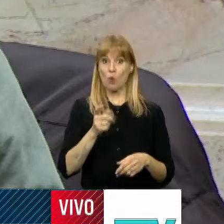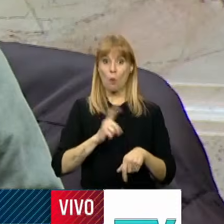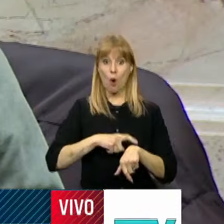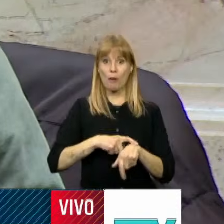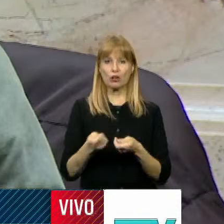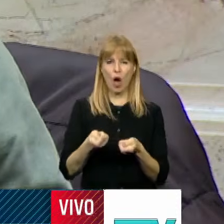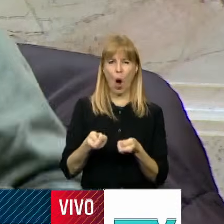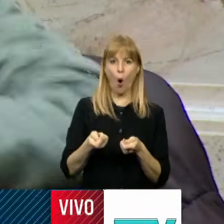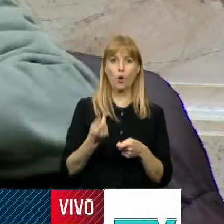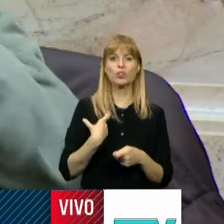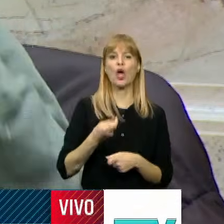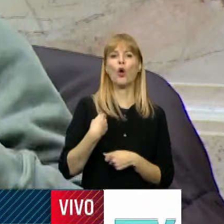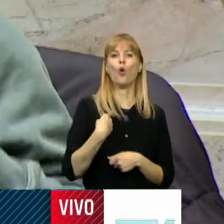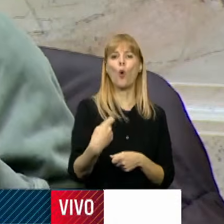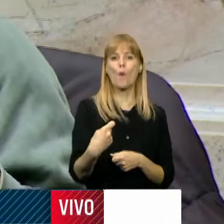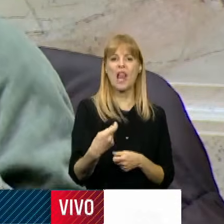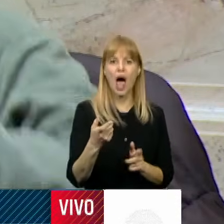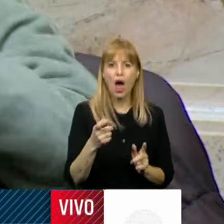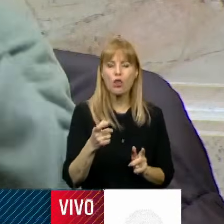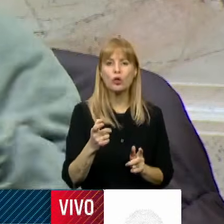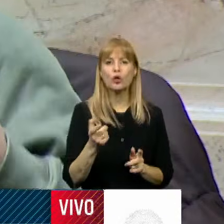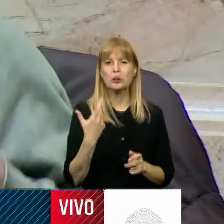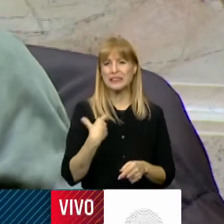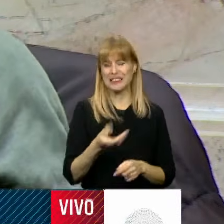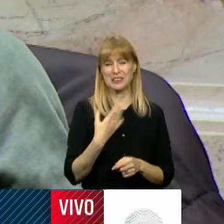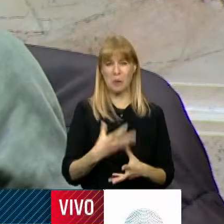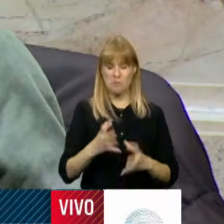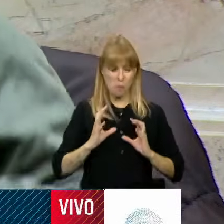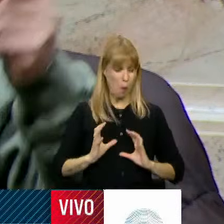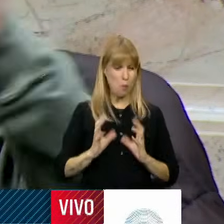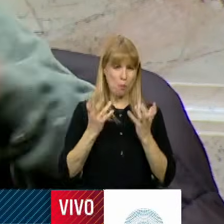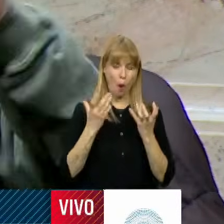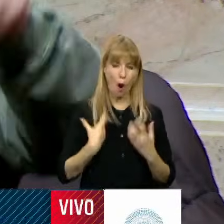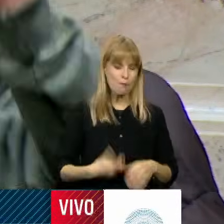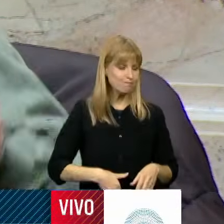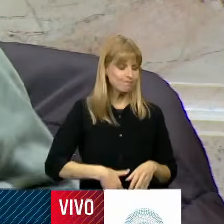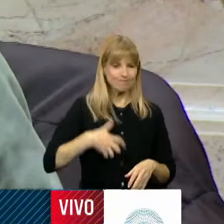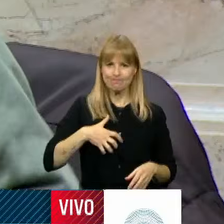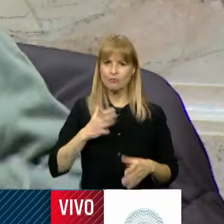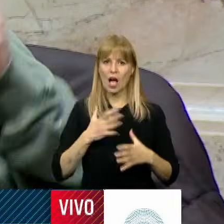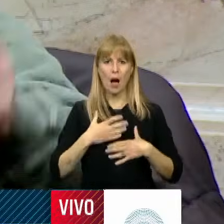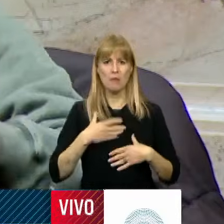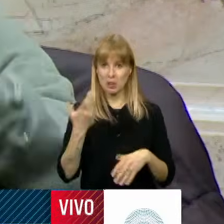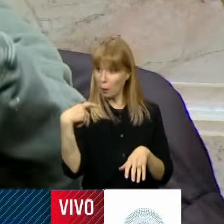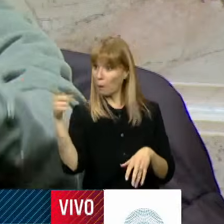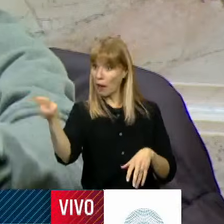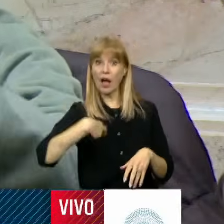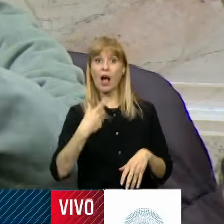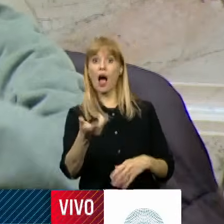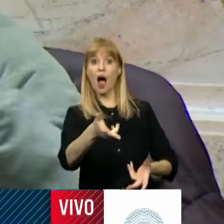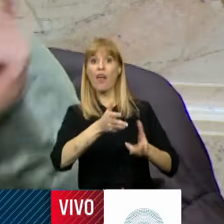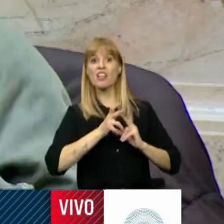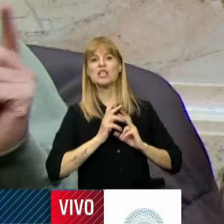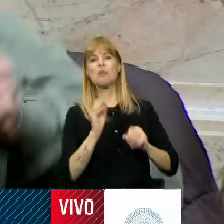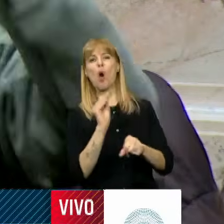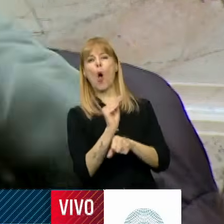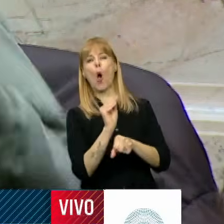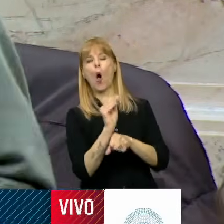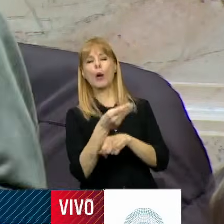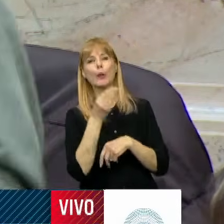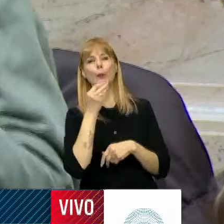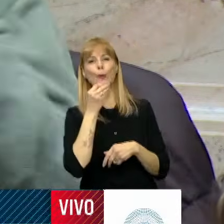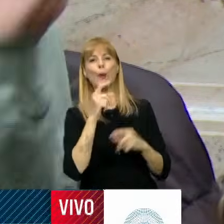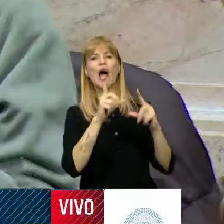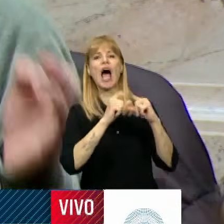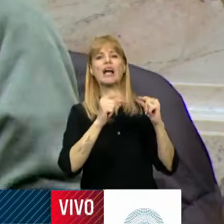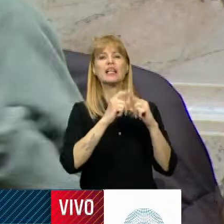jubilados. Es indignante lo que están haciendo, y que lo vengan a cubrir y digan no, porque entonces el artículo tal, porque